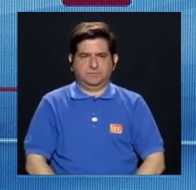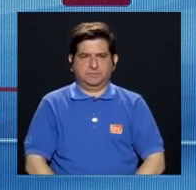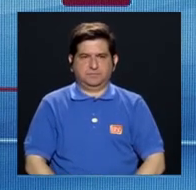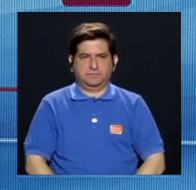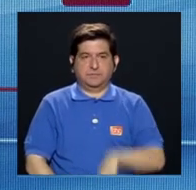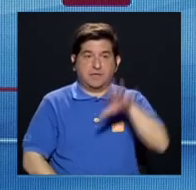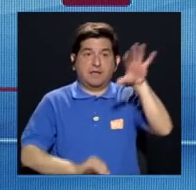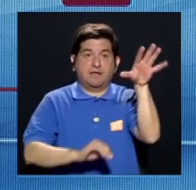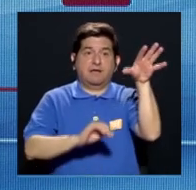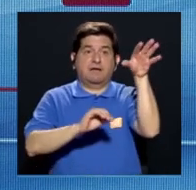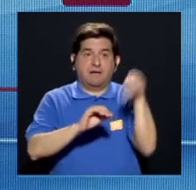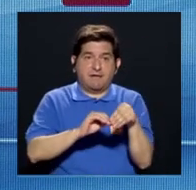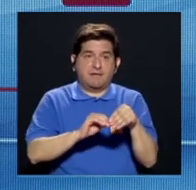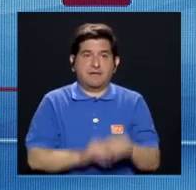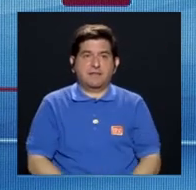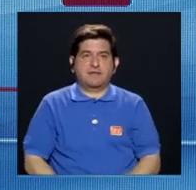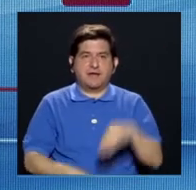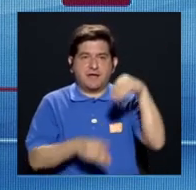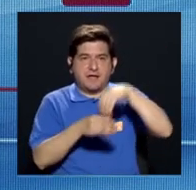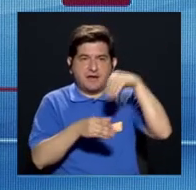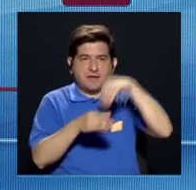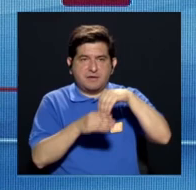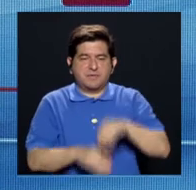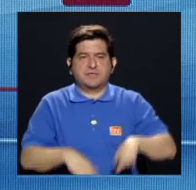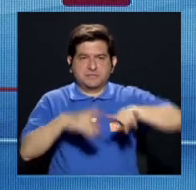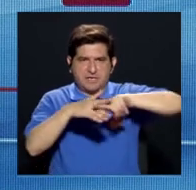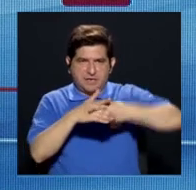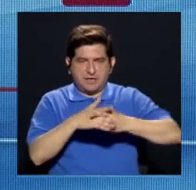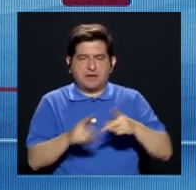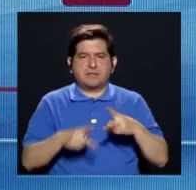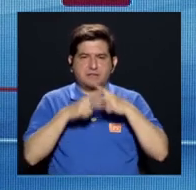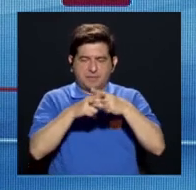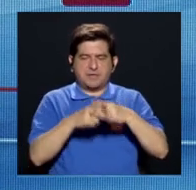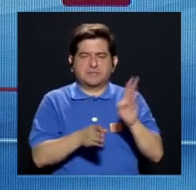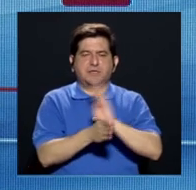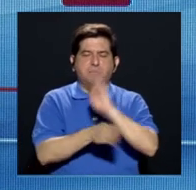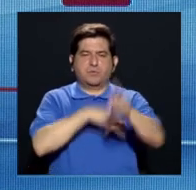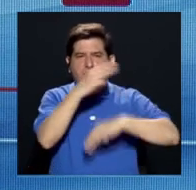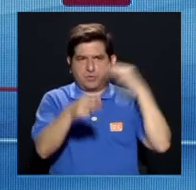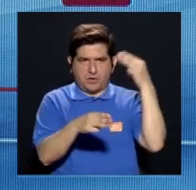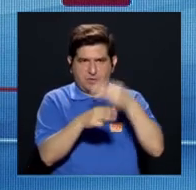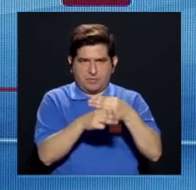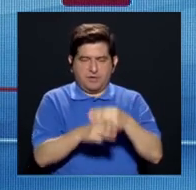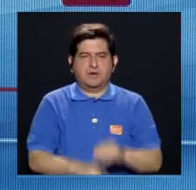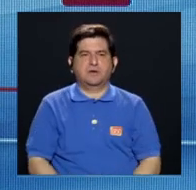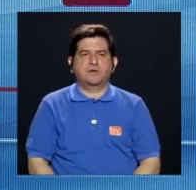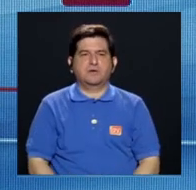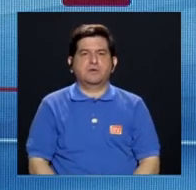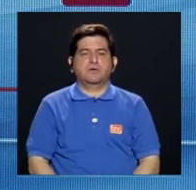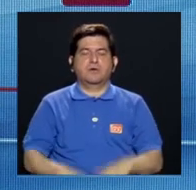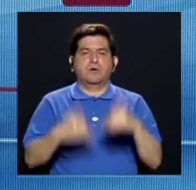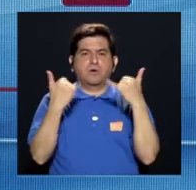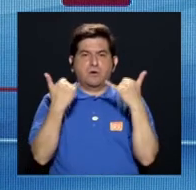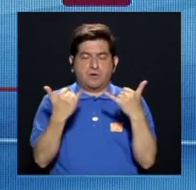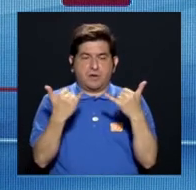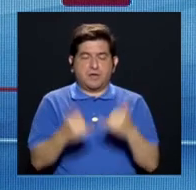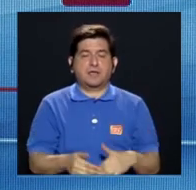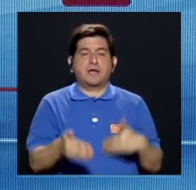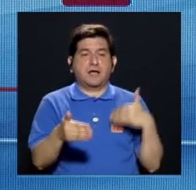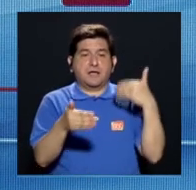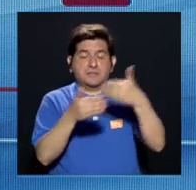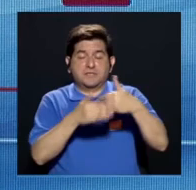Y a ello se suma la inversión inicial del préstamo del Banco Mundial, que próximamente será mucho